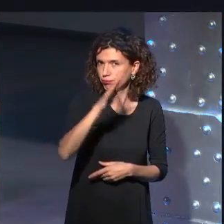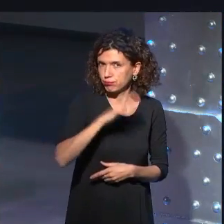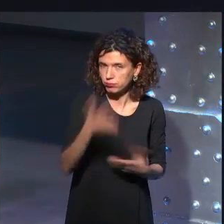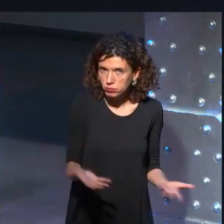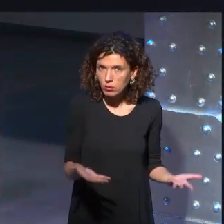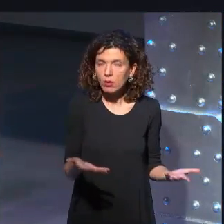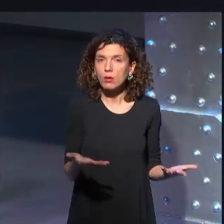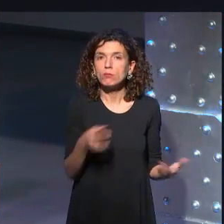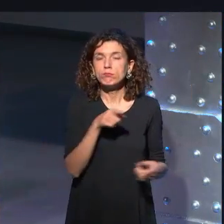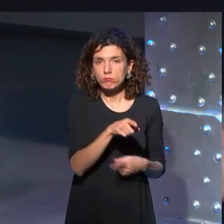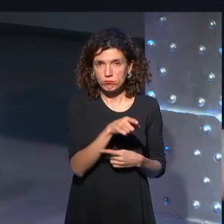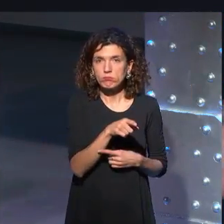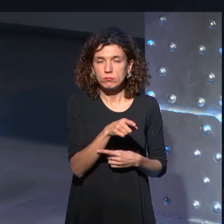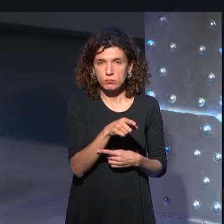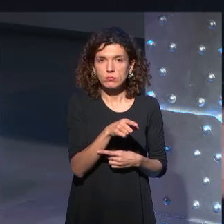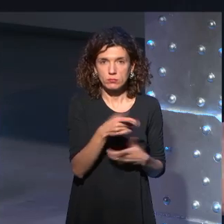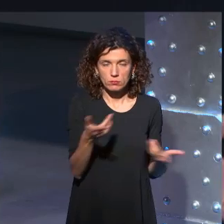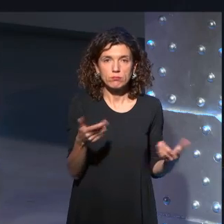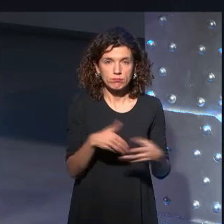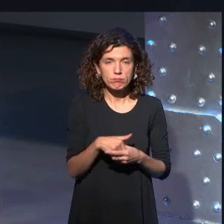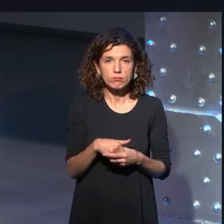que a Tutuk, que